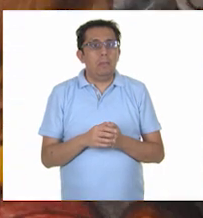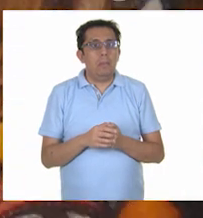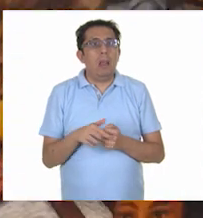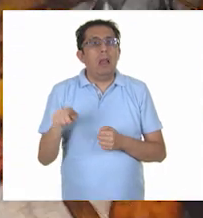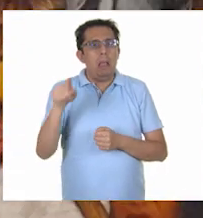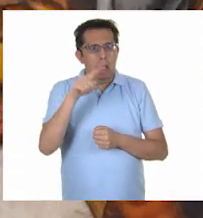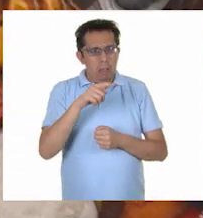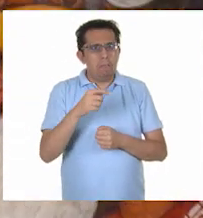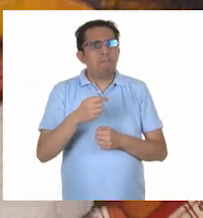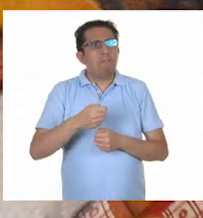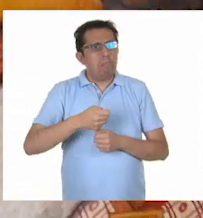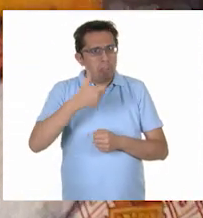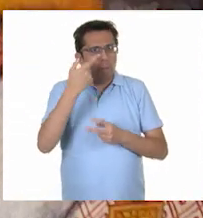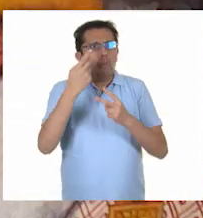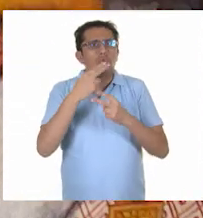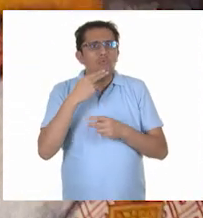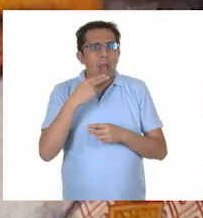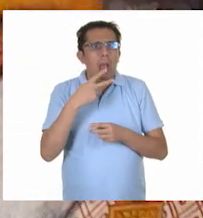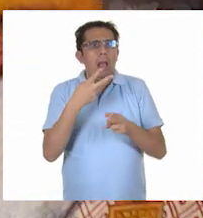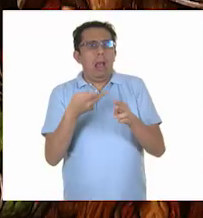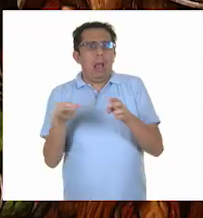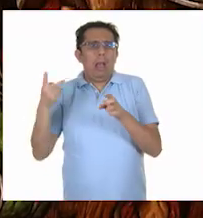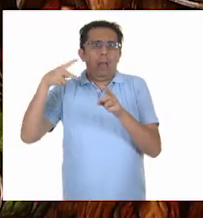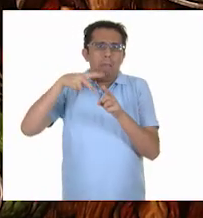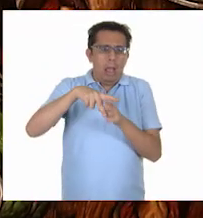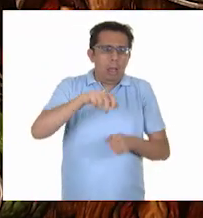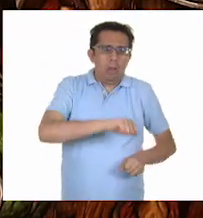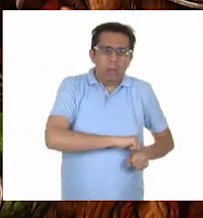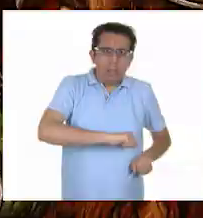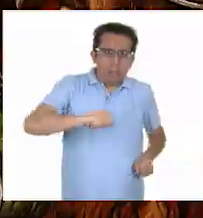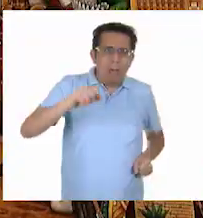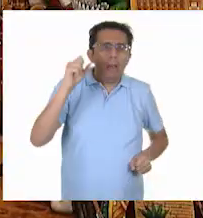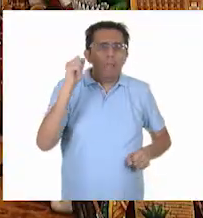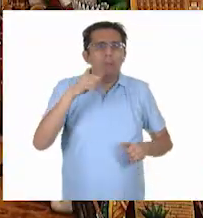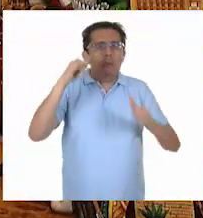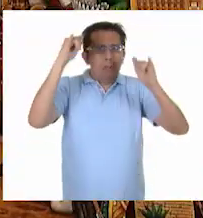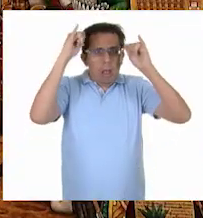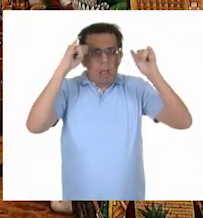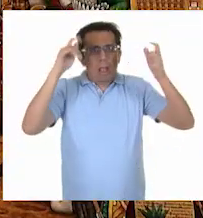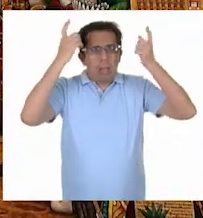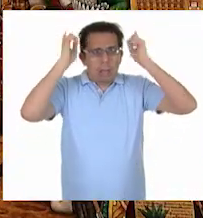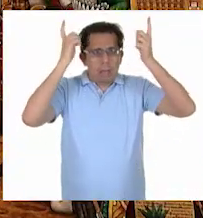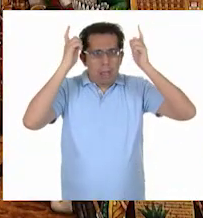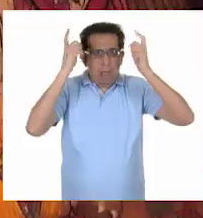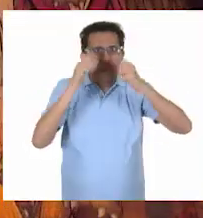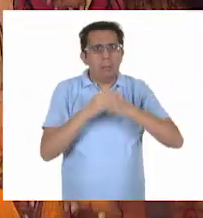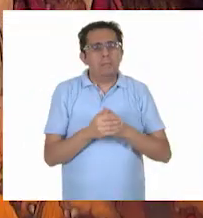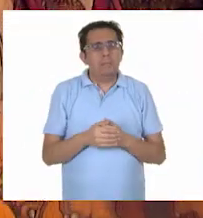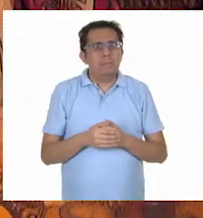a caballo, usar espada, los alimentos, los bueyes, los caballos.